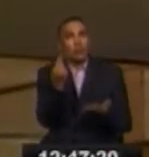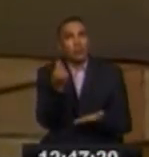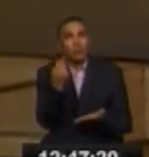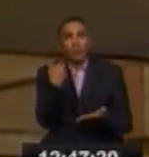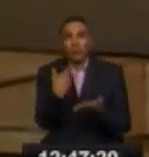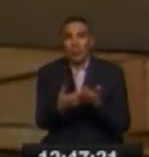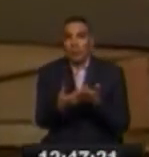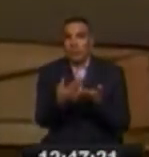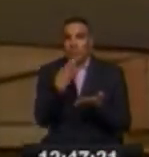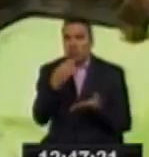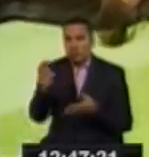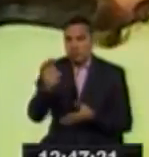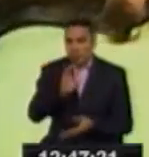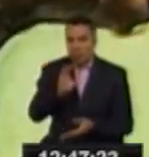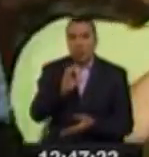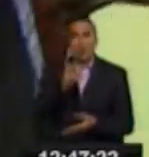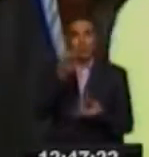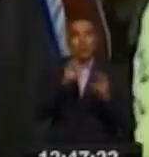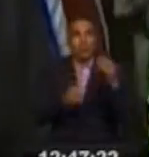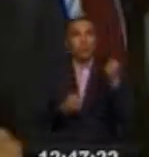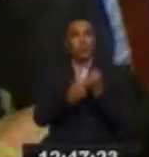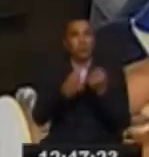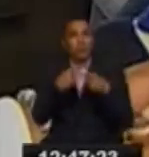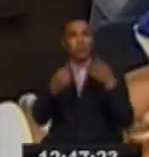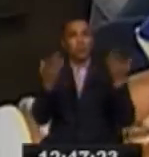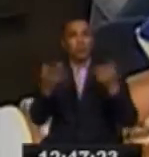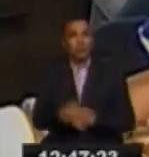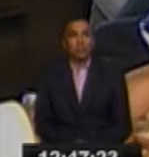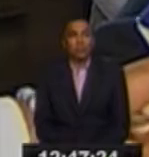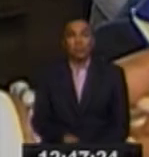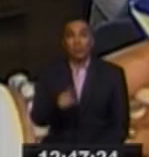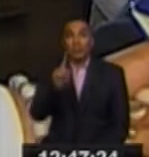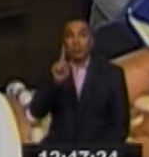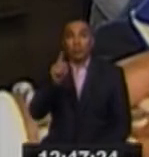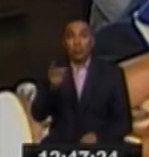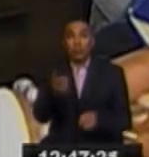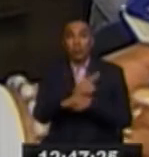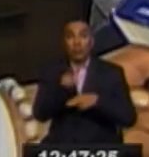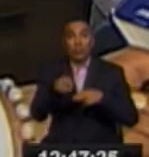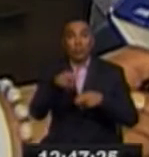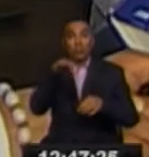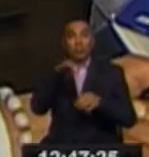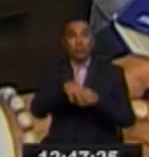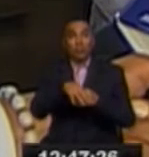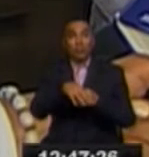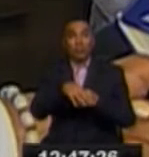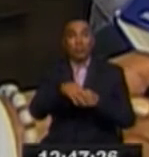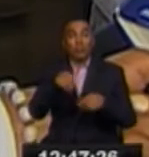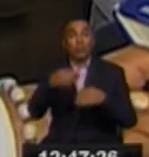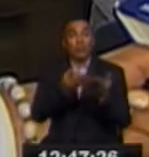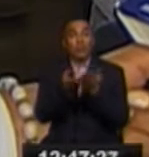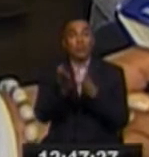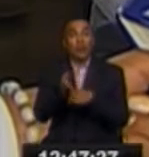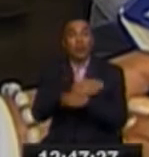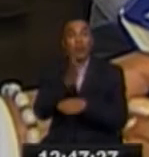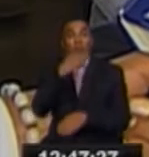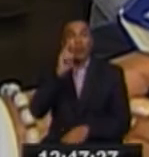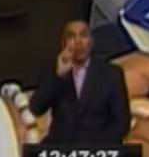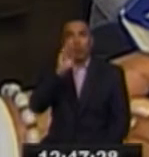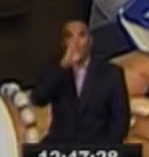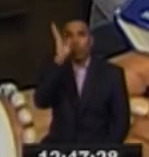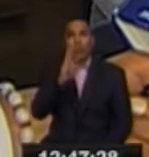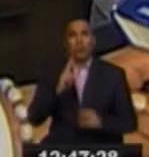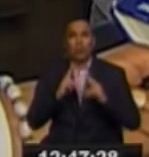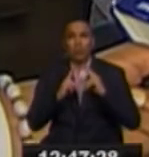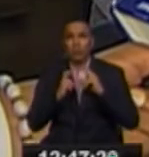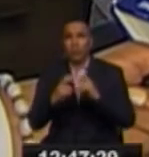de recepción de contribuciones y aportes, entre otros. Esos consejos electorales que estaban al servicio del gobierno de Correa nunca